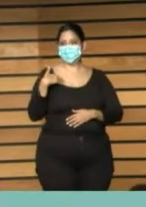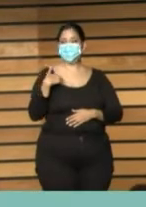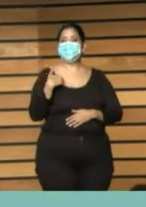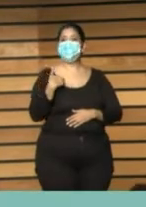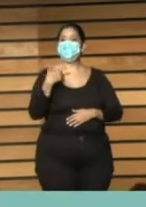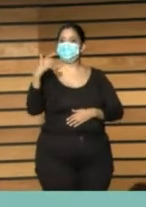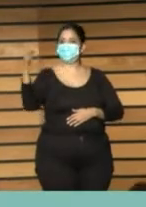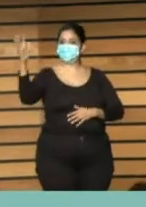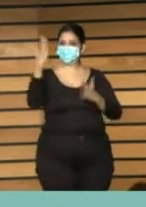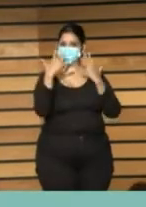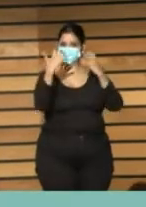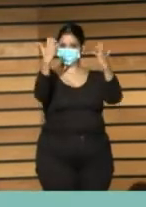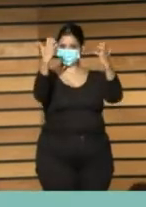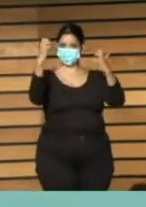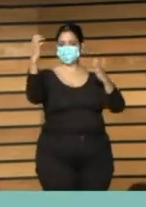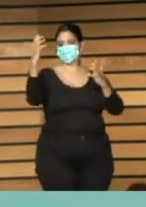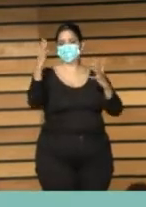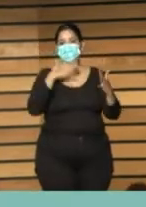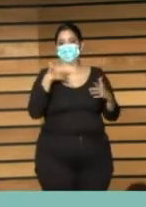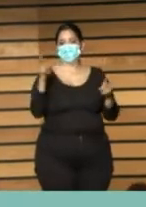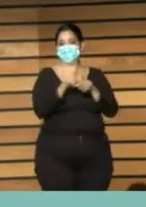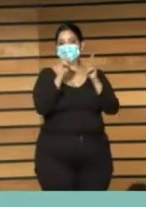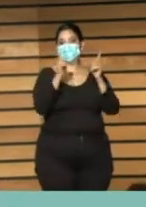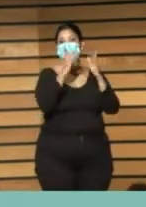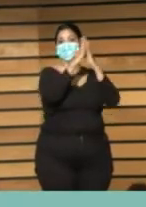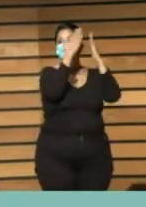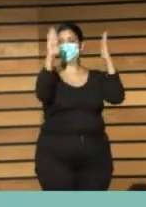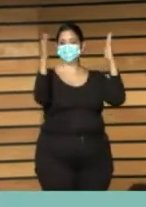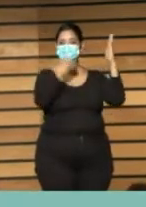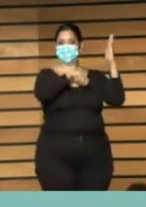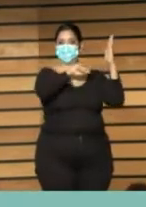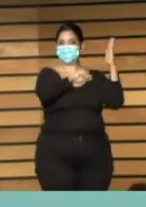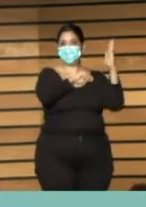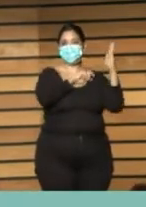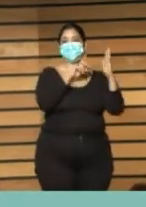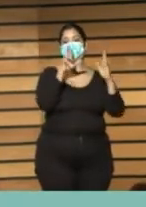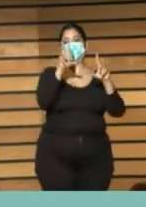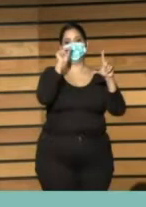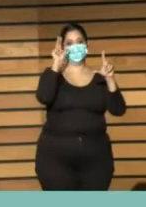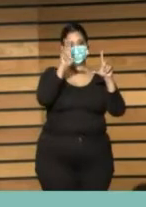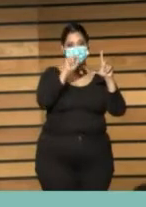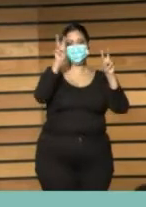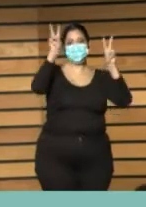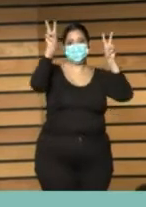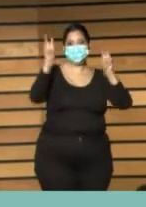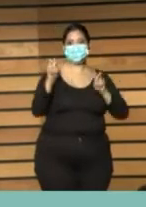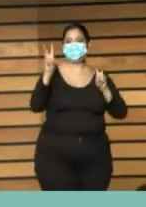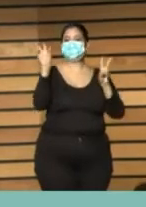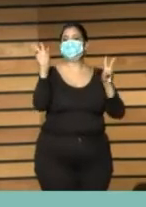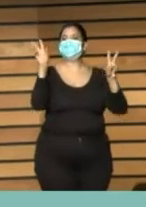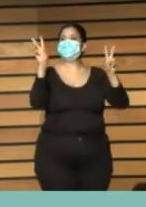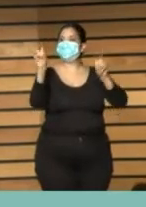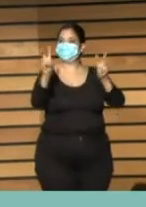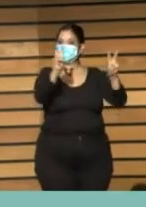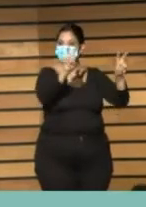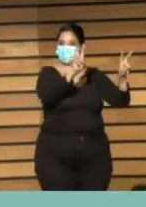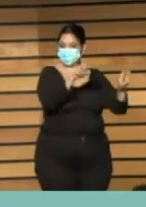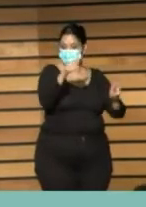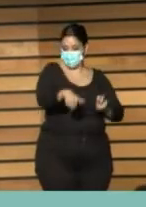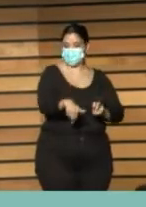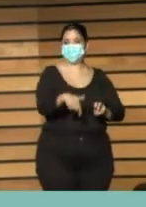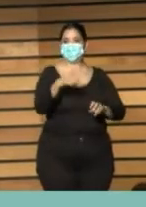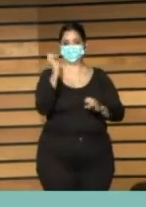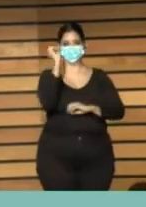una convocatoria para que desde cualquier biblioteca pública de España nos enviaseis un vídeo relacionado con la temática que hemos tratado en este